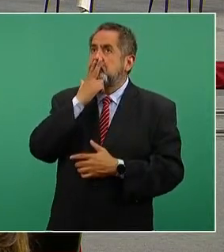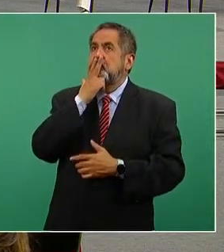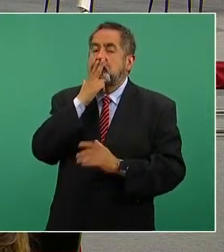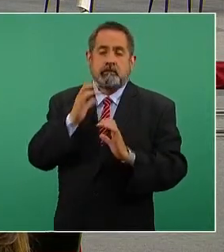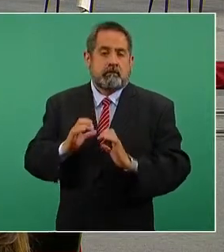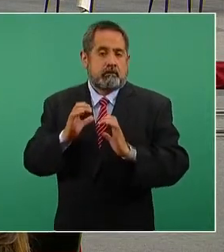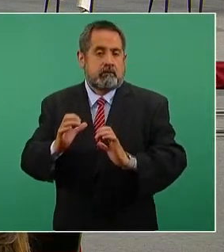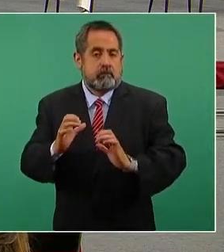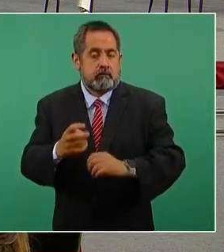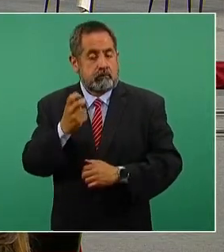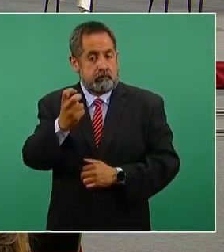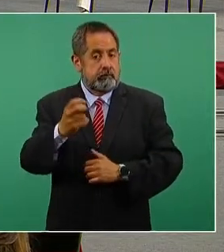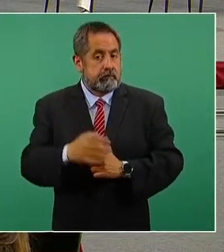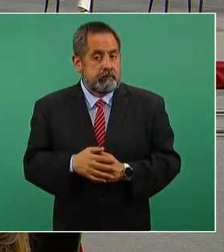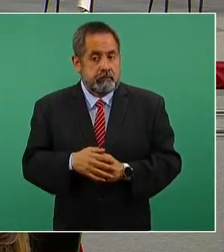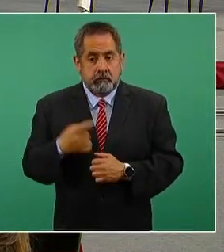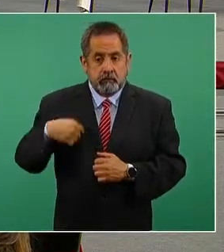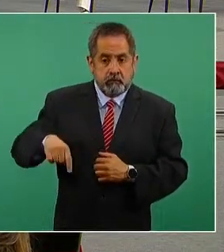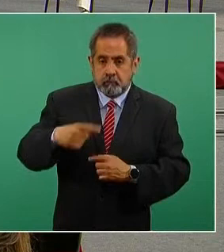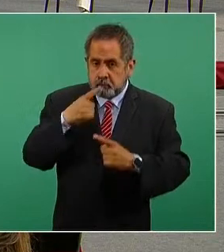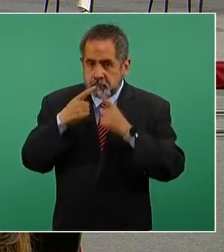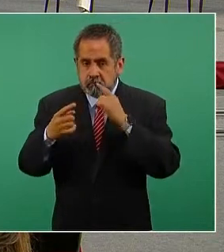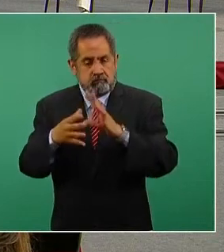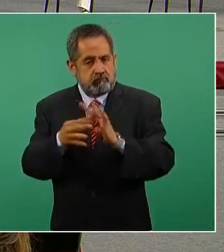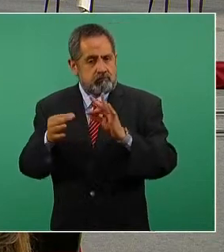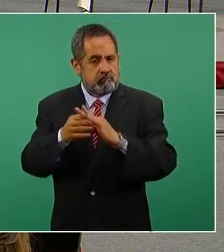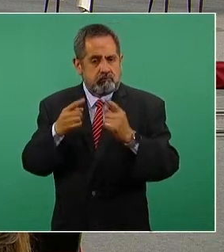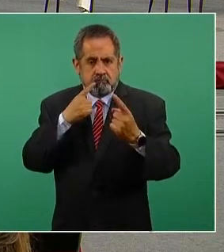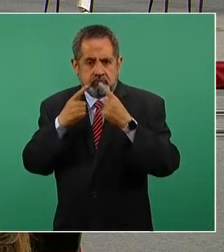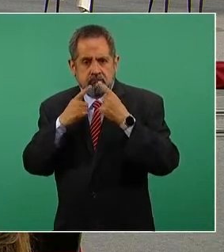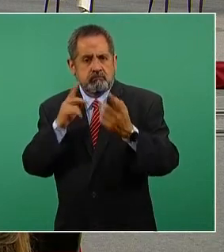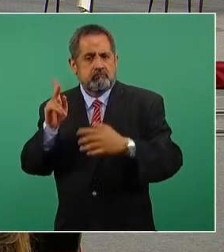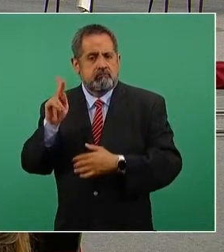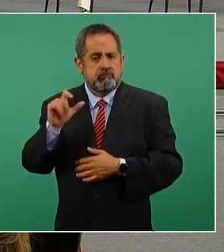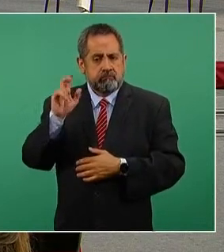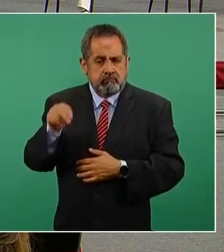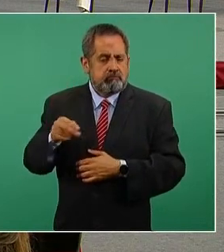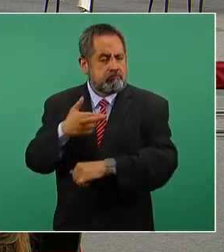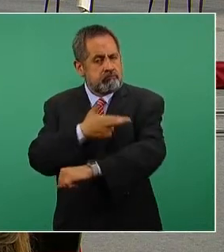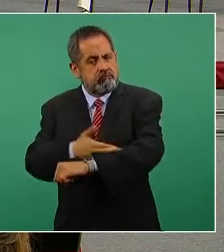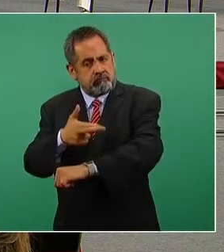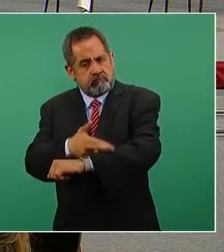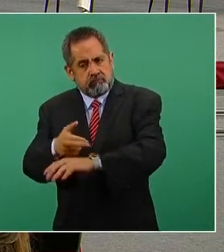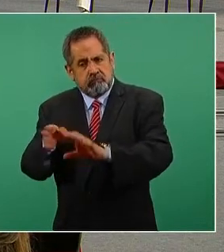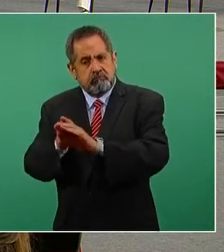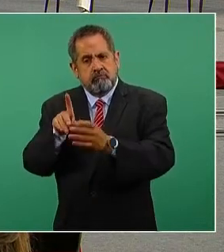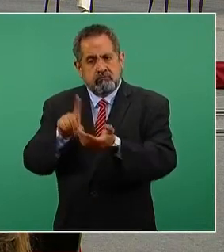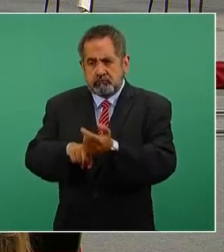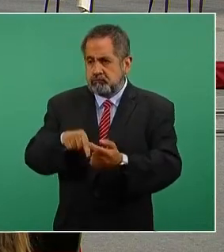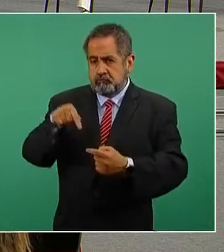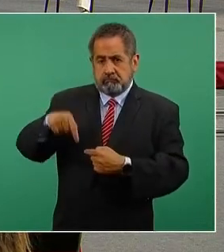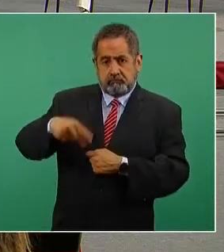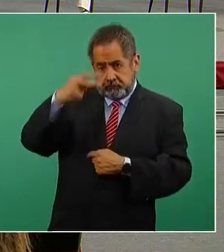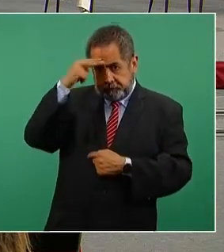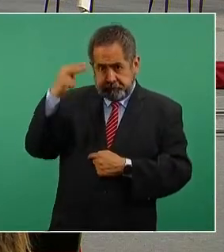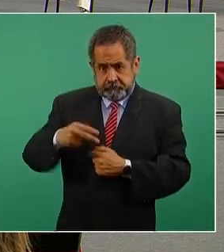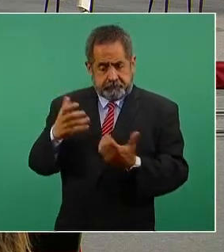Las discusiones vibrantes y los planes de acción que iniciarán aquí en